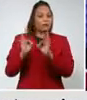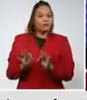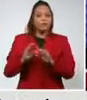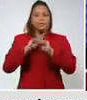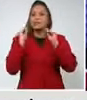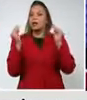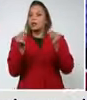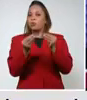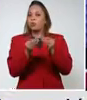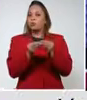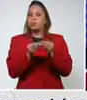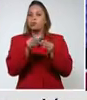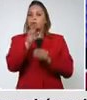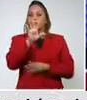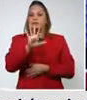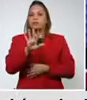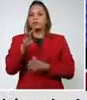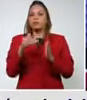acumulan